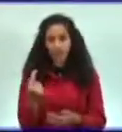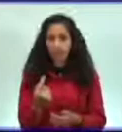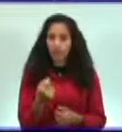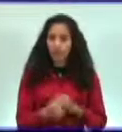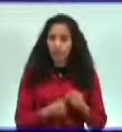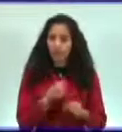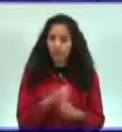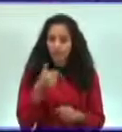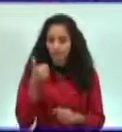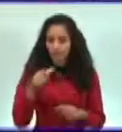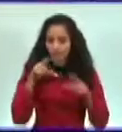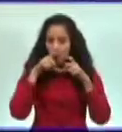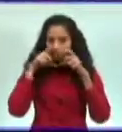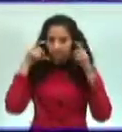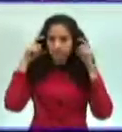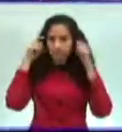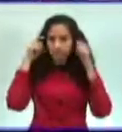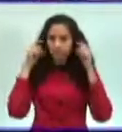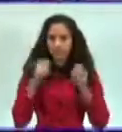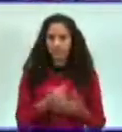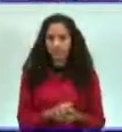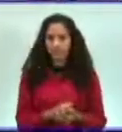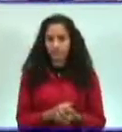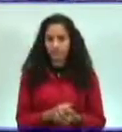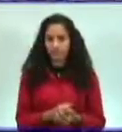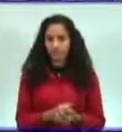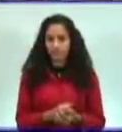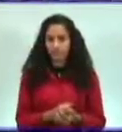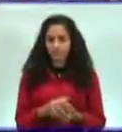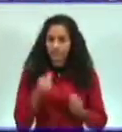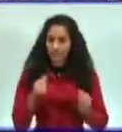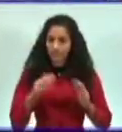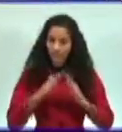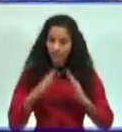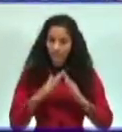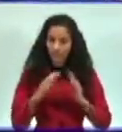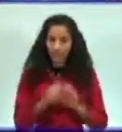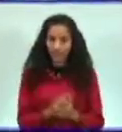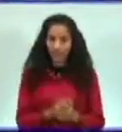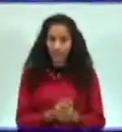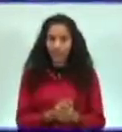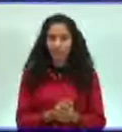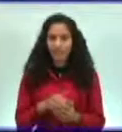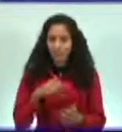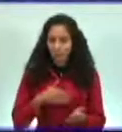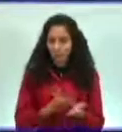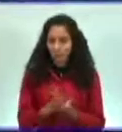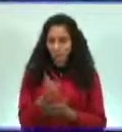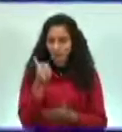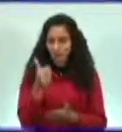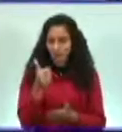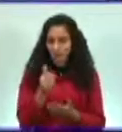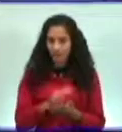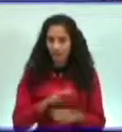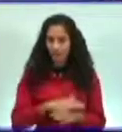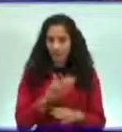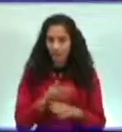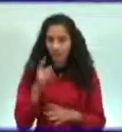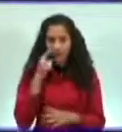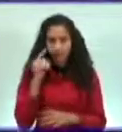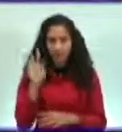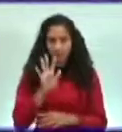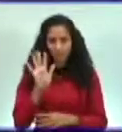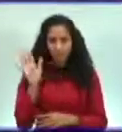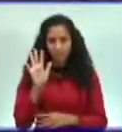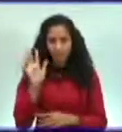usar correctamente el nasobuco, quédense en casa, pórtense bien. Nos vemos en